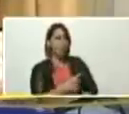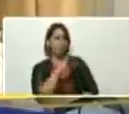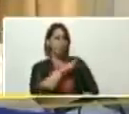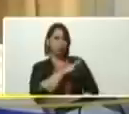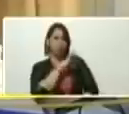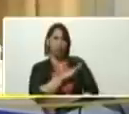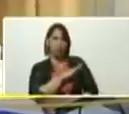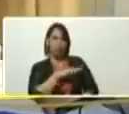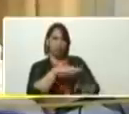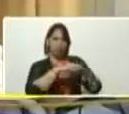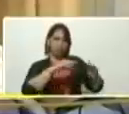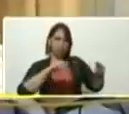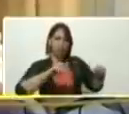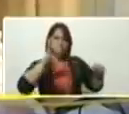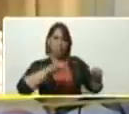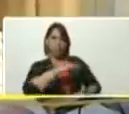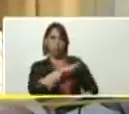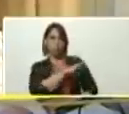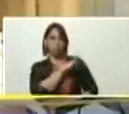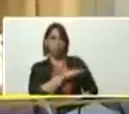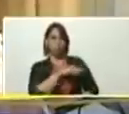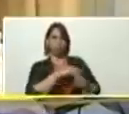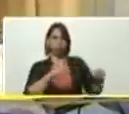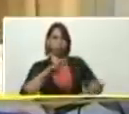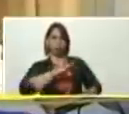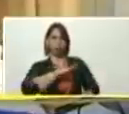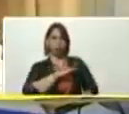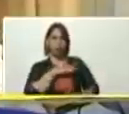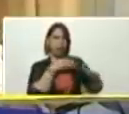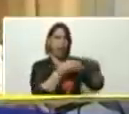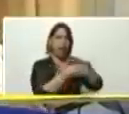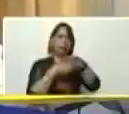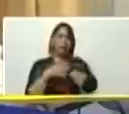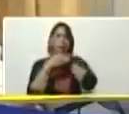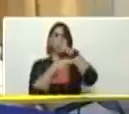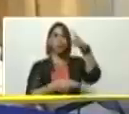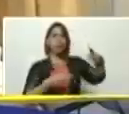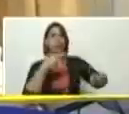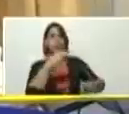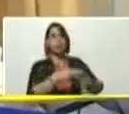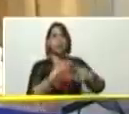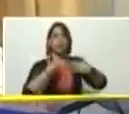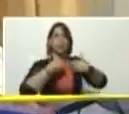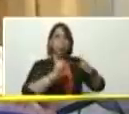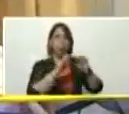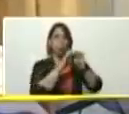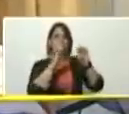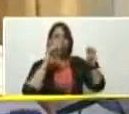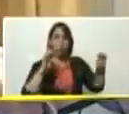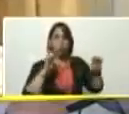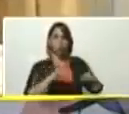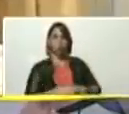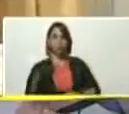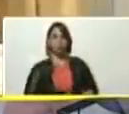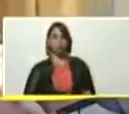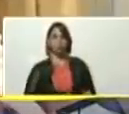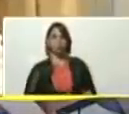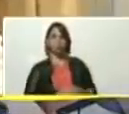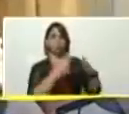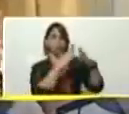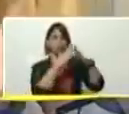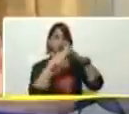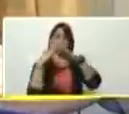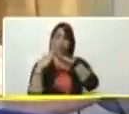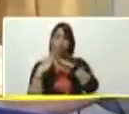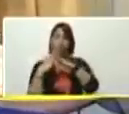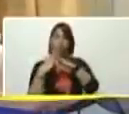lo social y en lo territorial. El acceso universal a la salud, a la educación, a la vivienda,